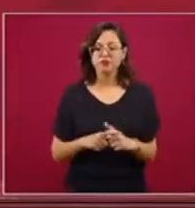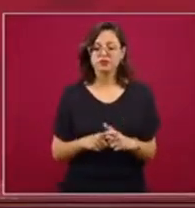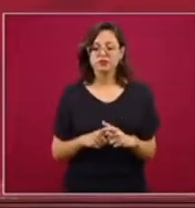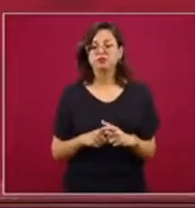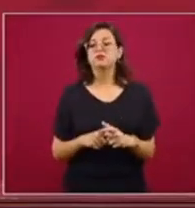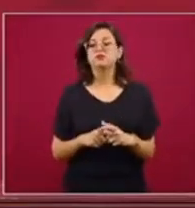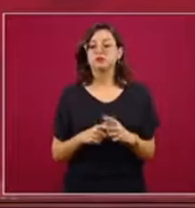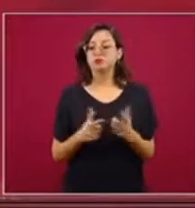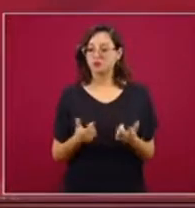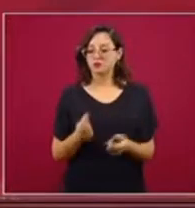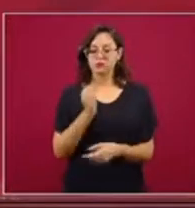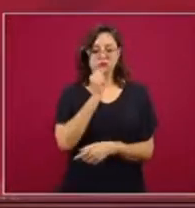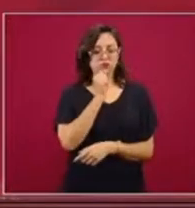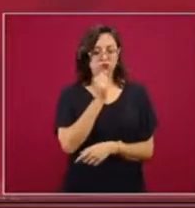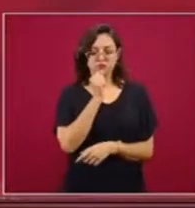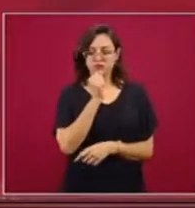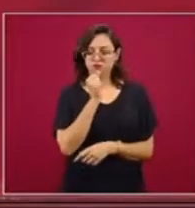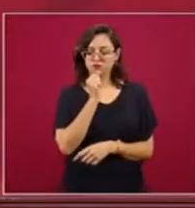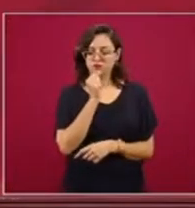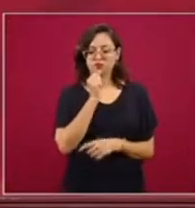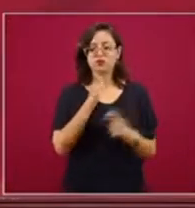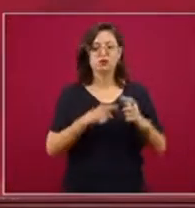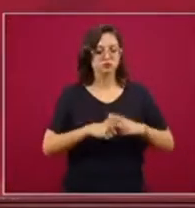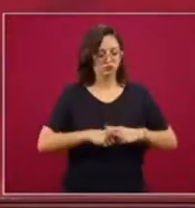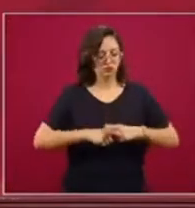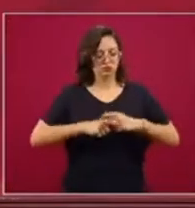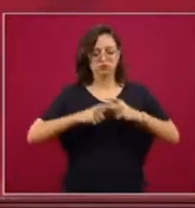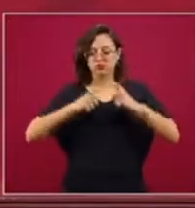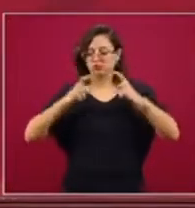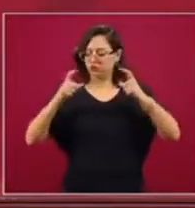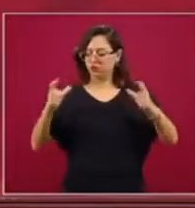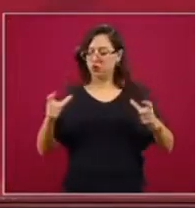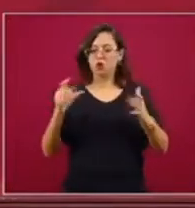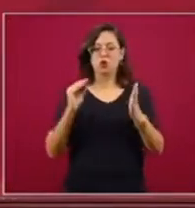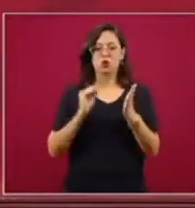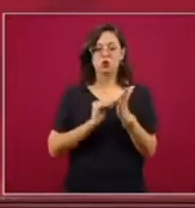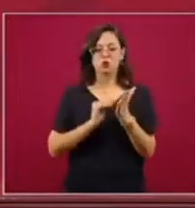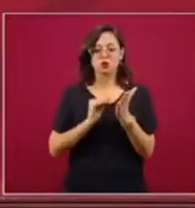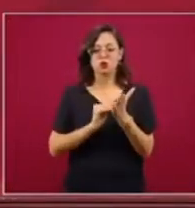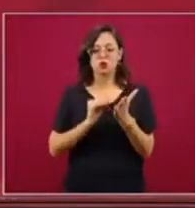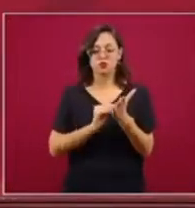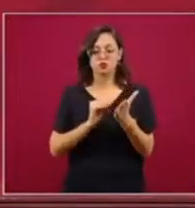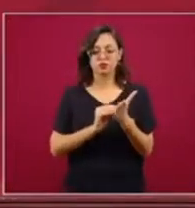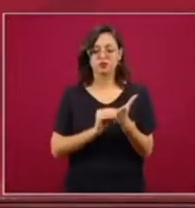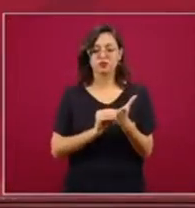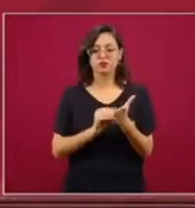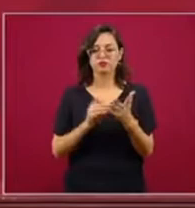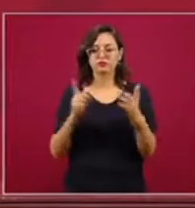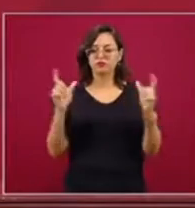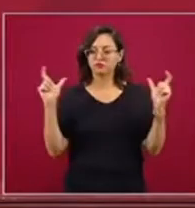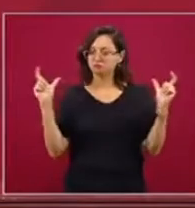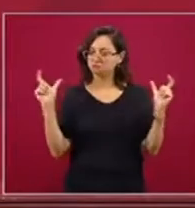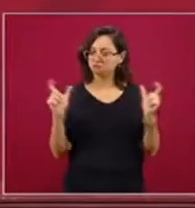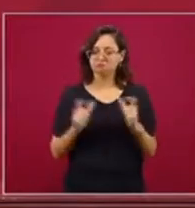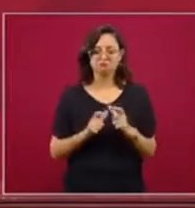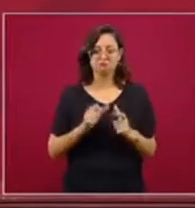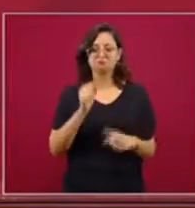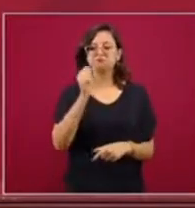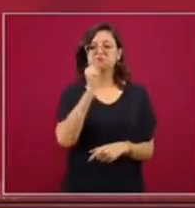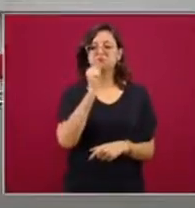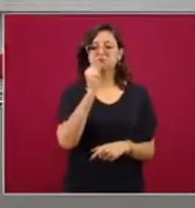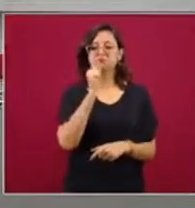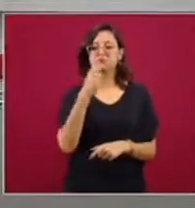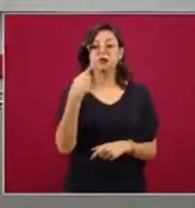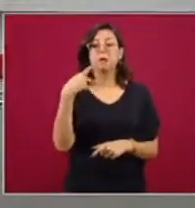está en fase de ascenso, como lo mostraré, como lo hemos venido diciendo, no ha disminuido el ascenso, pero